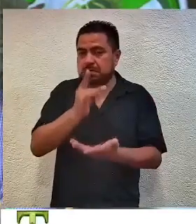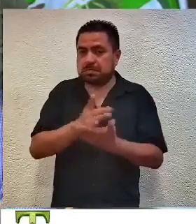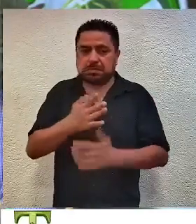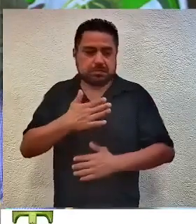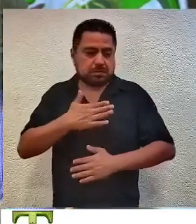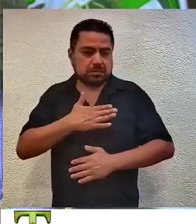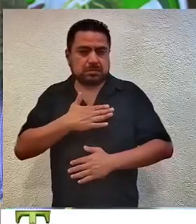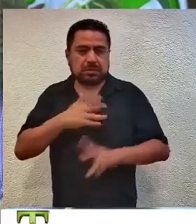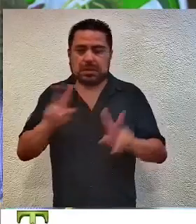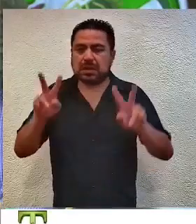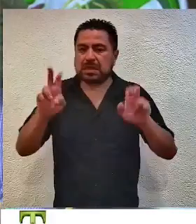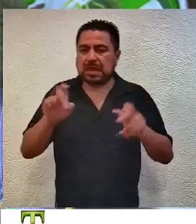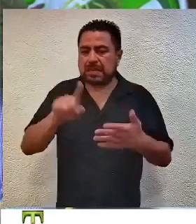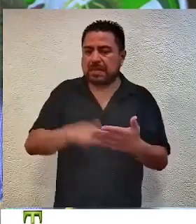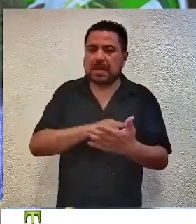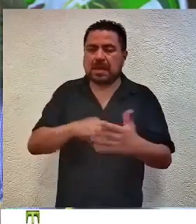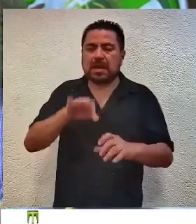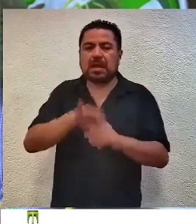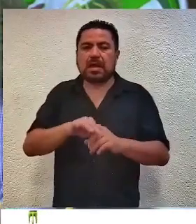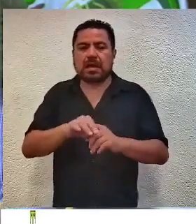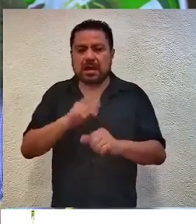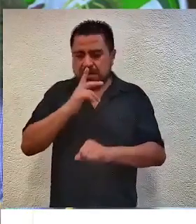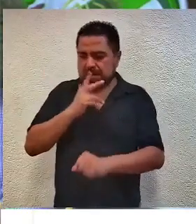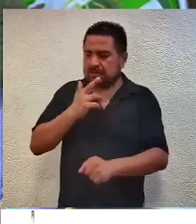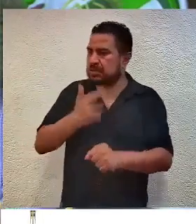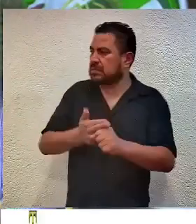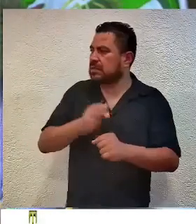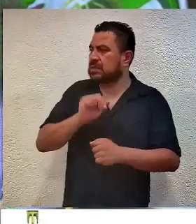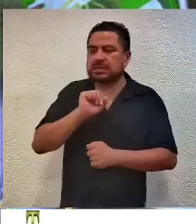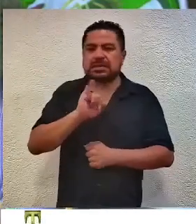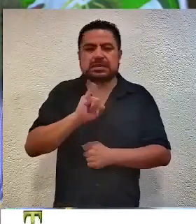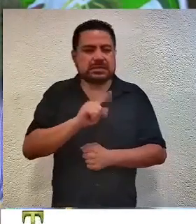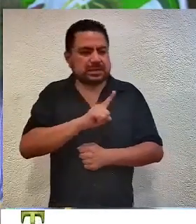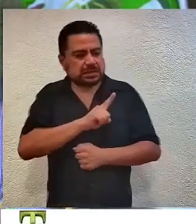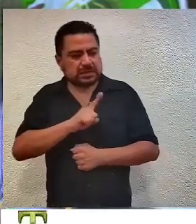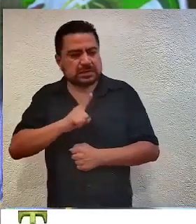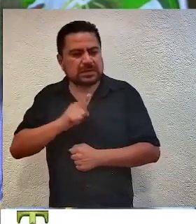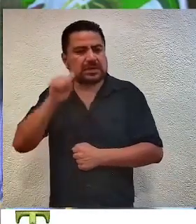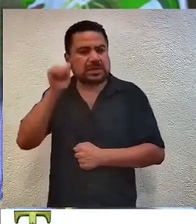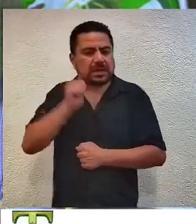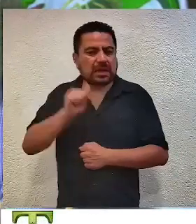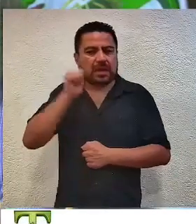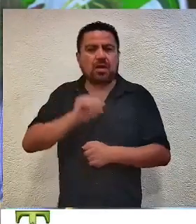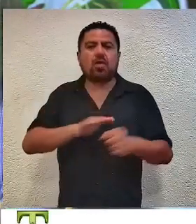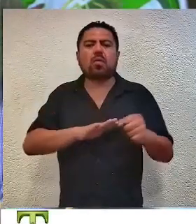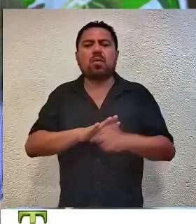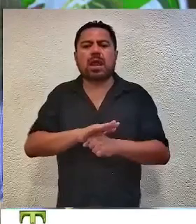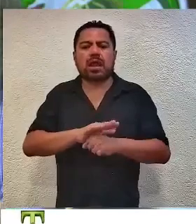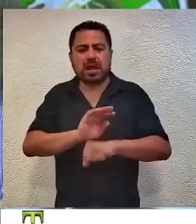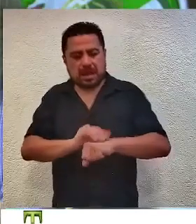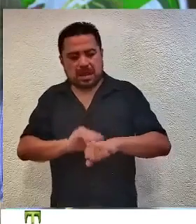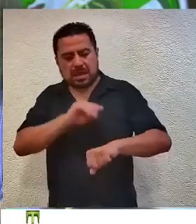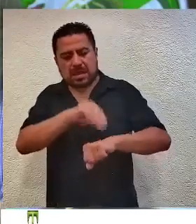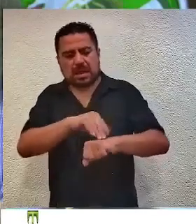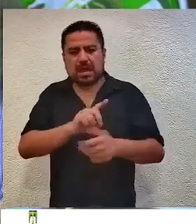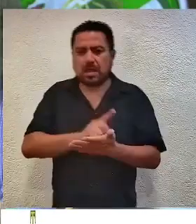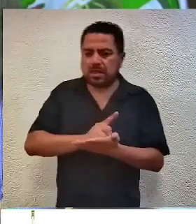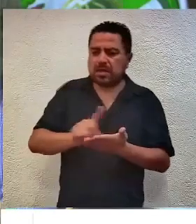materia electoral, competencia siempre y cuando se trate de afectación a